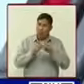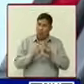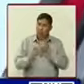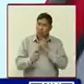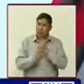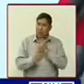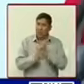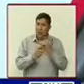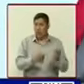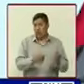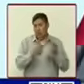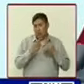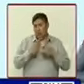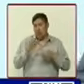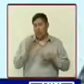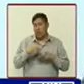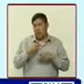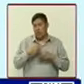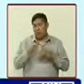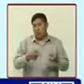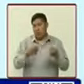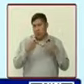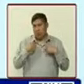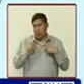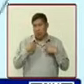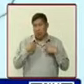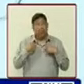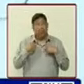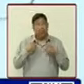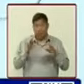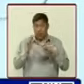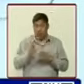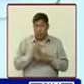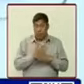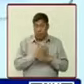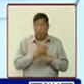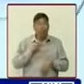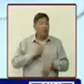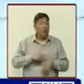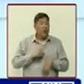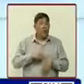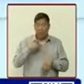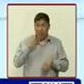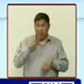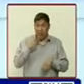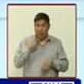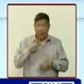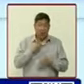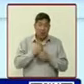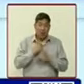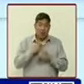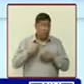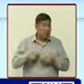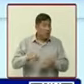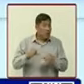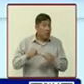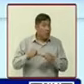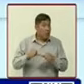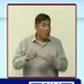taxi volvía me contaba que sí tuvo dificultad para regresar. Pues es grave lo que sucede. Y hace un momento con Giovanna veíamos que los trabajos continúan,